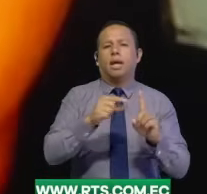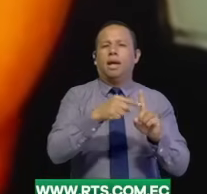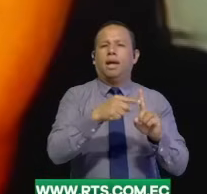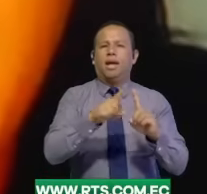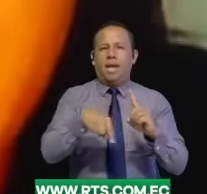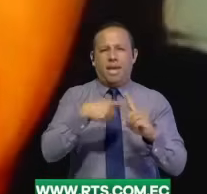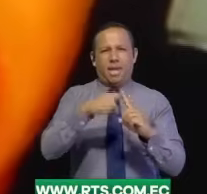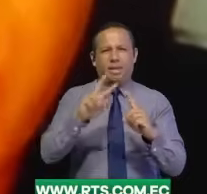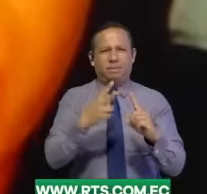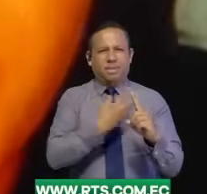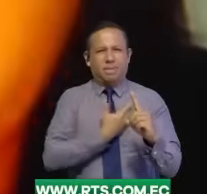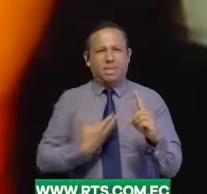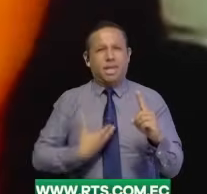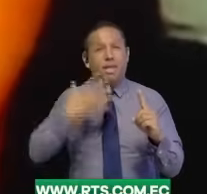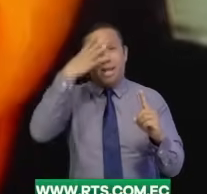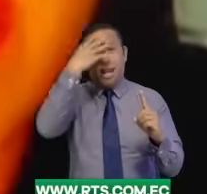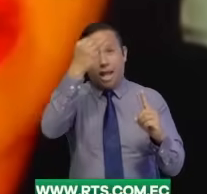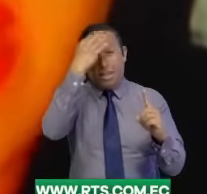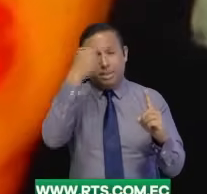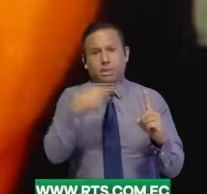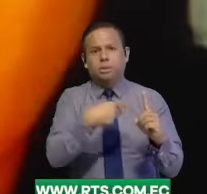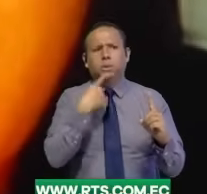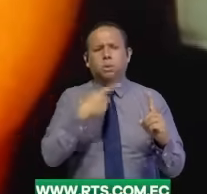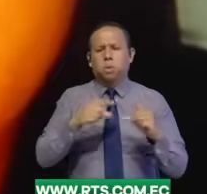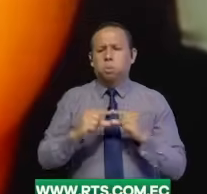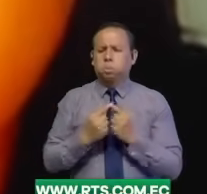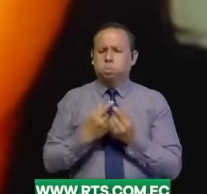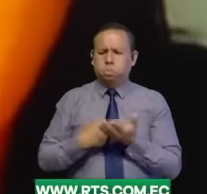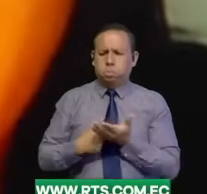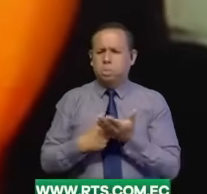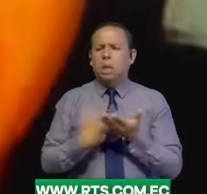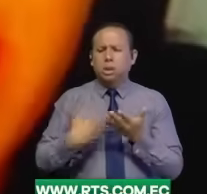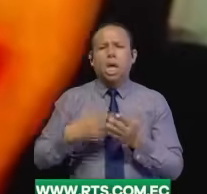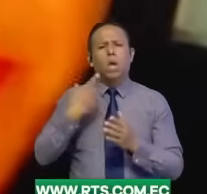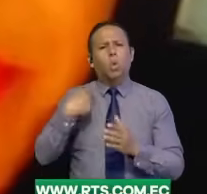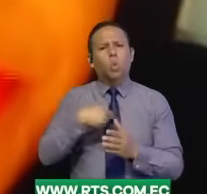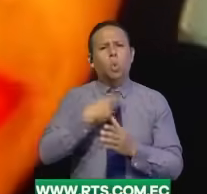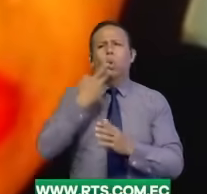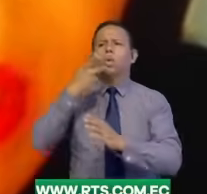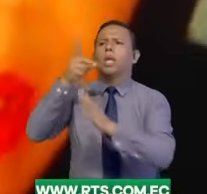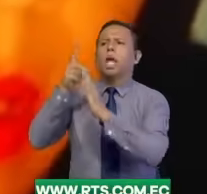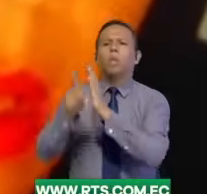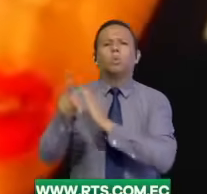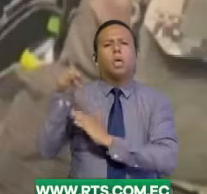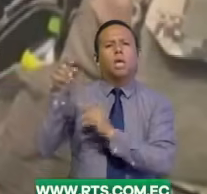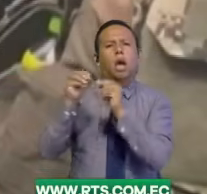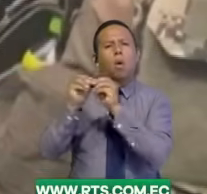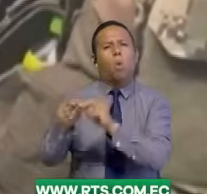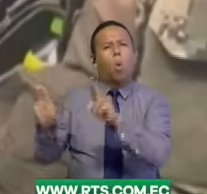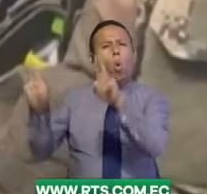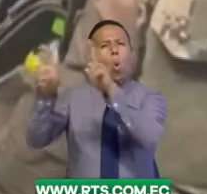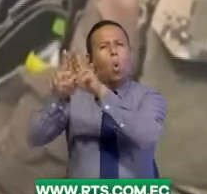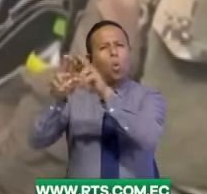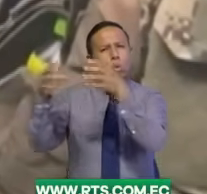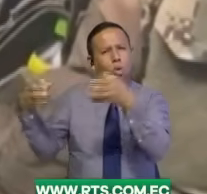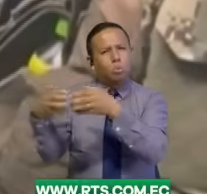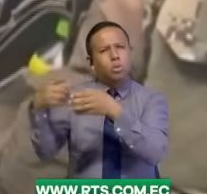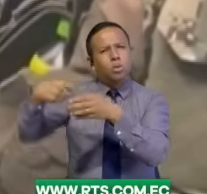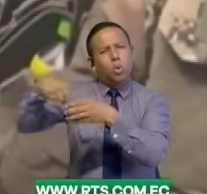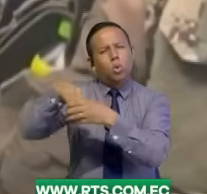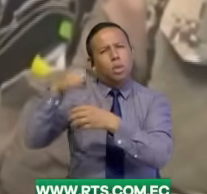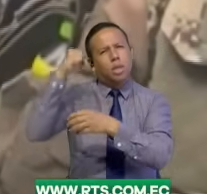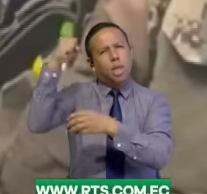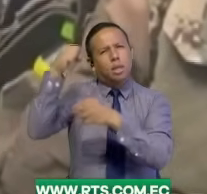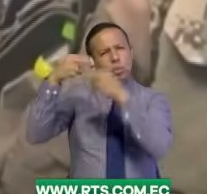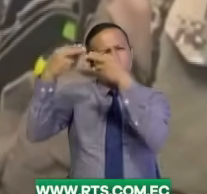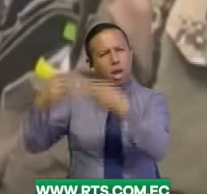que presentaron una denuncia ante el Consejo de Derechos Humanos de la ONU y la Comisión Interamericana de Derechos Humanos en relación a la detención de